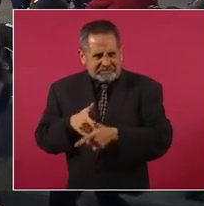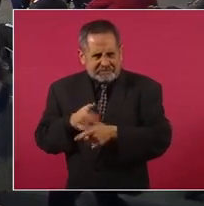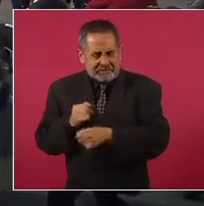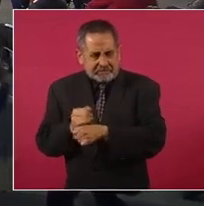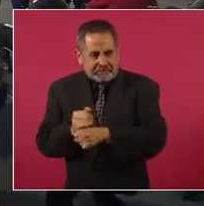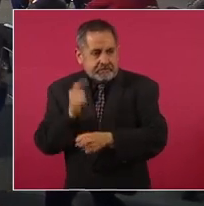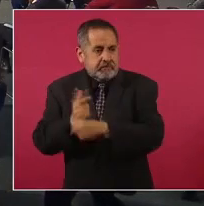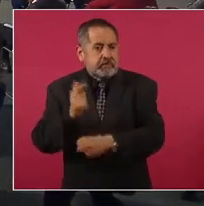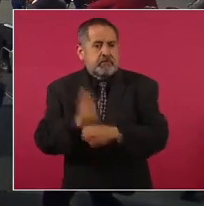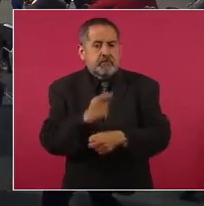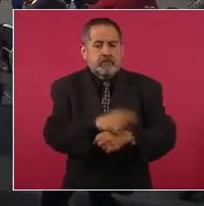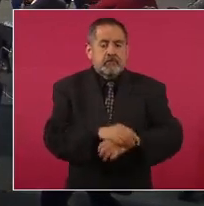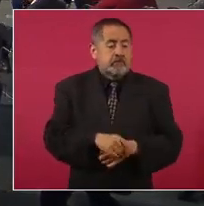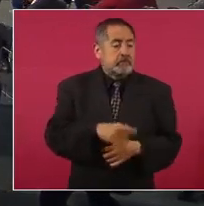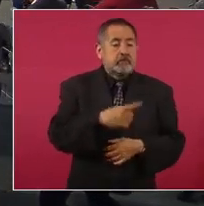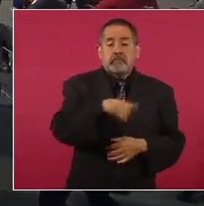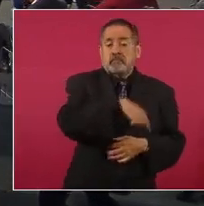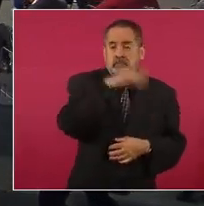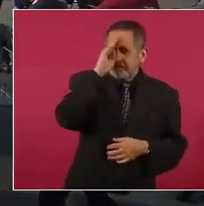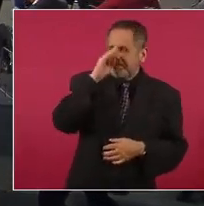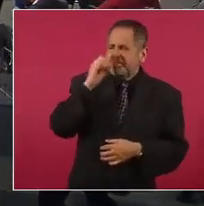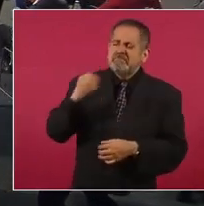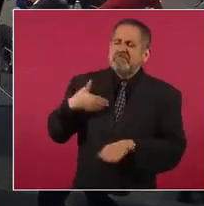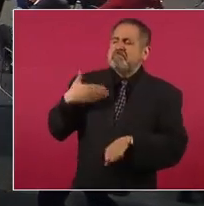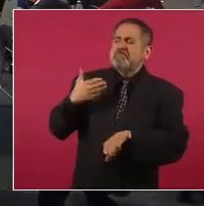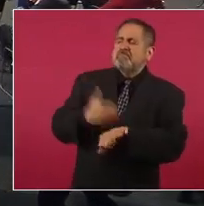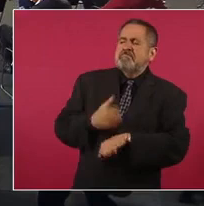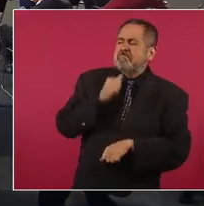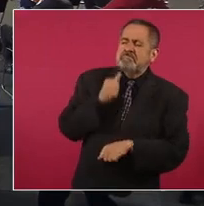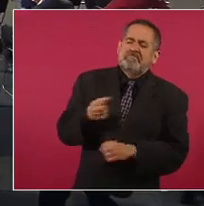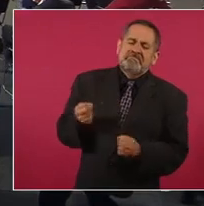Pensaron que iba a haber impunidad.